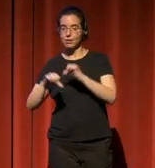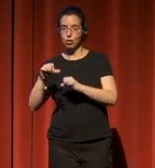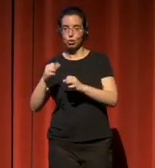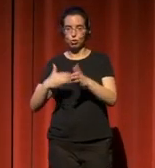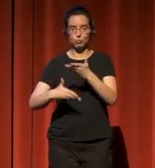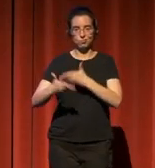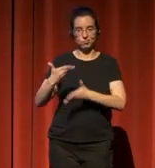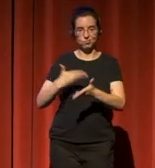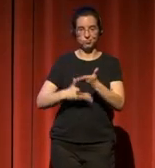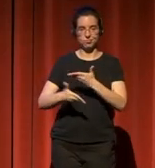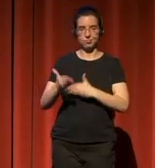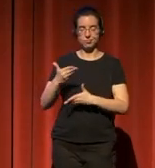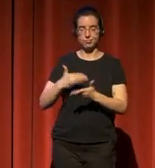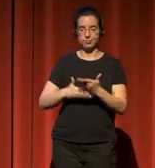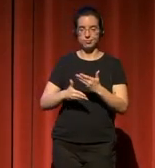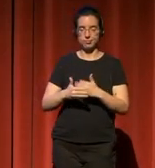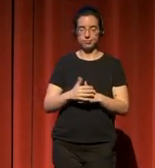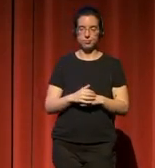y